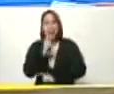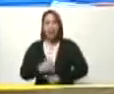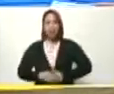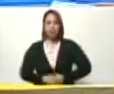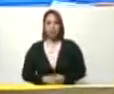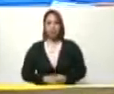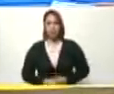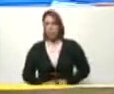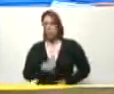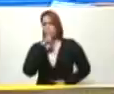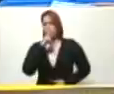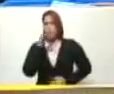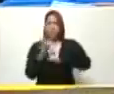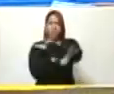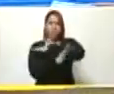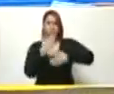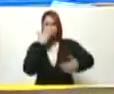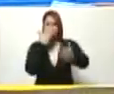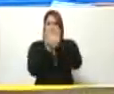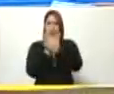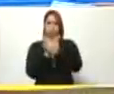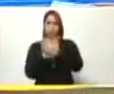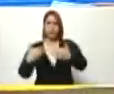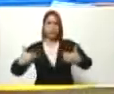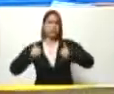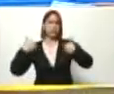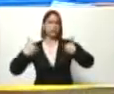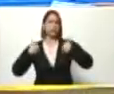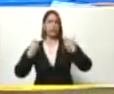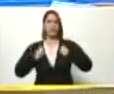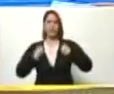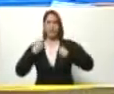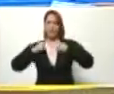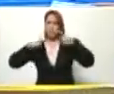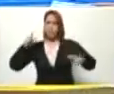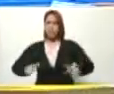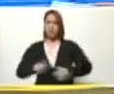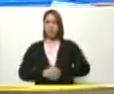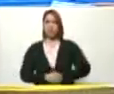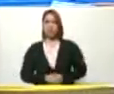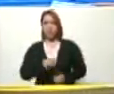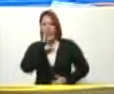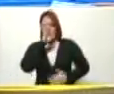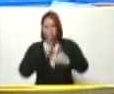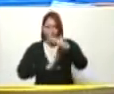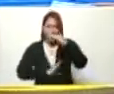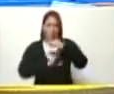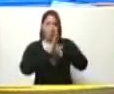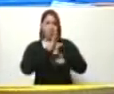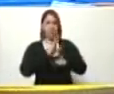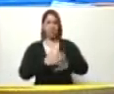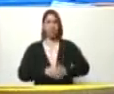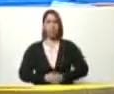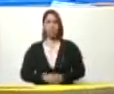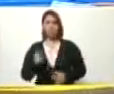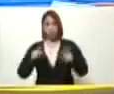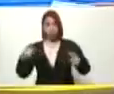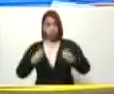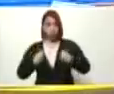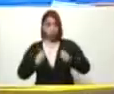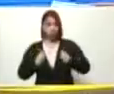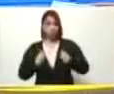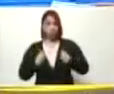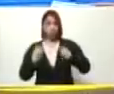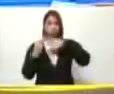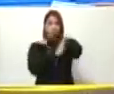permeando la frontera, dañando la vida de los humildes habitantes de